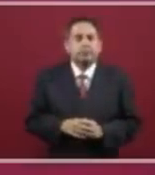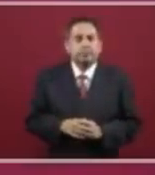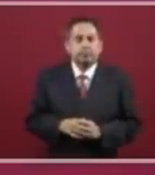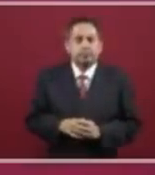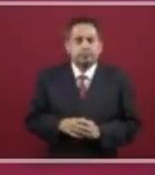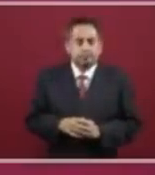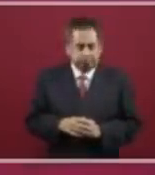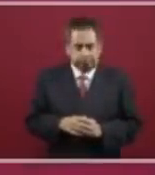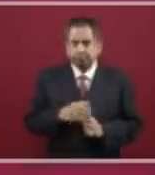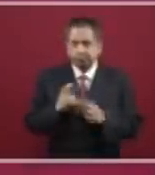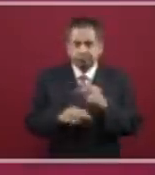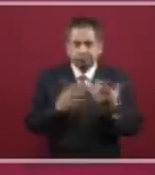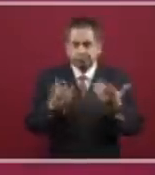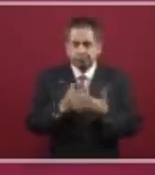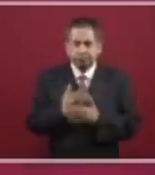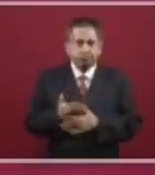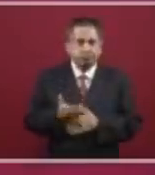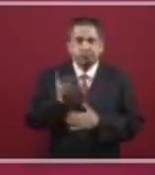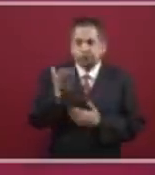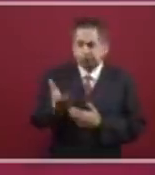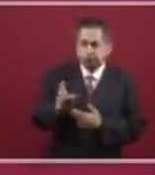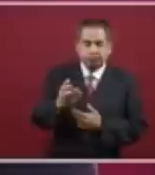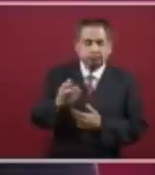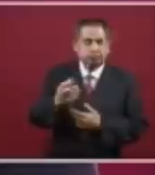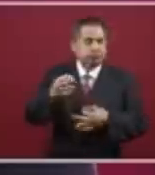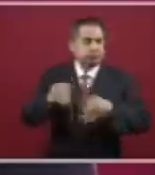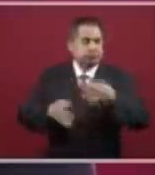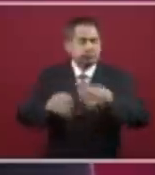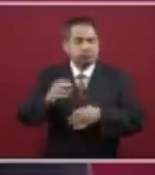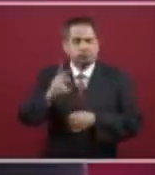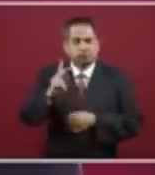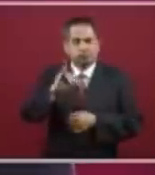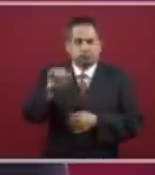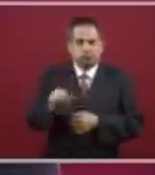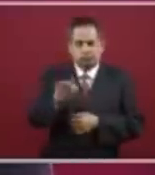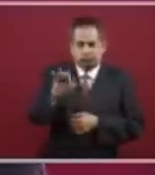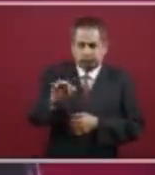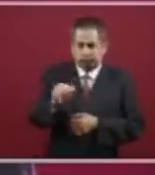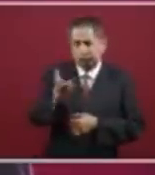se va a pedir al Poder Judicial,